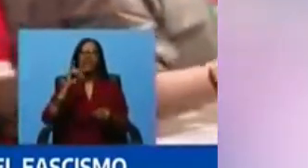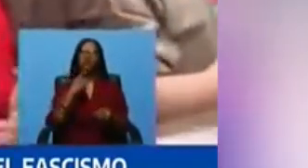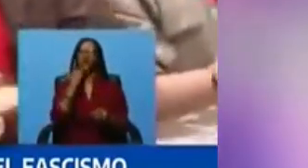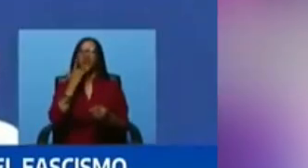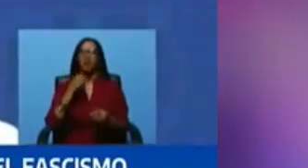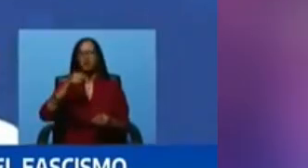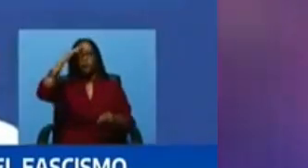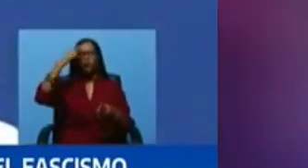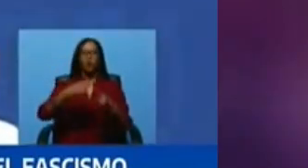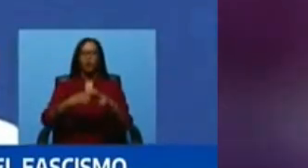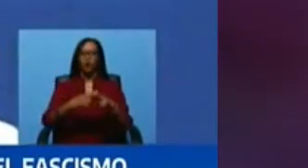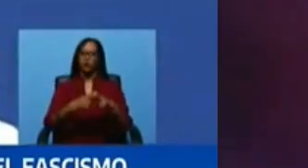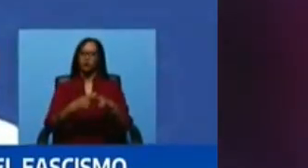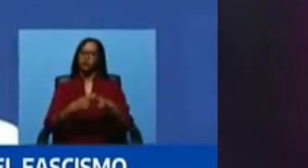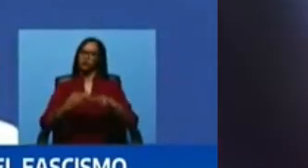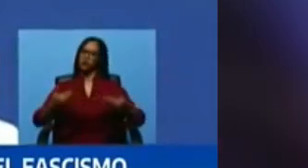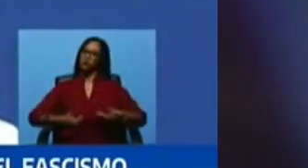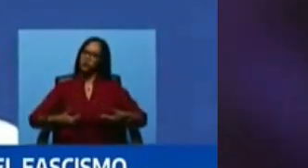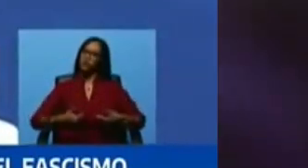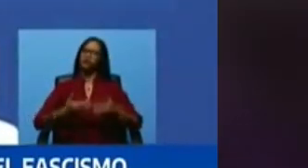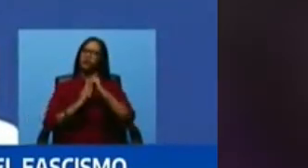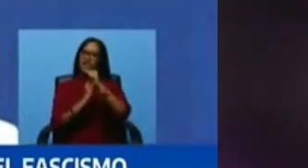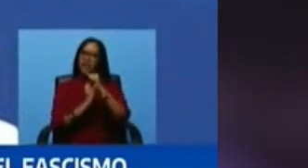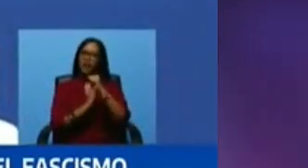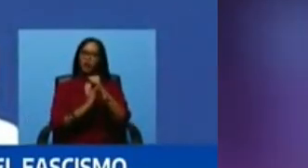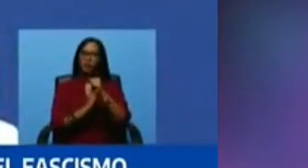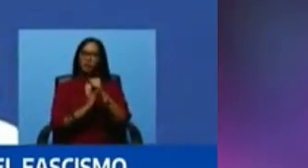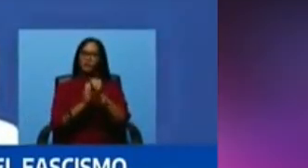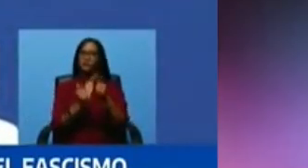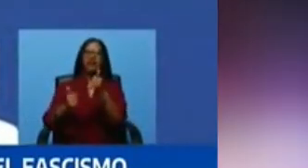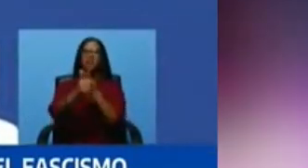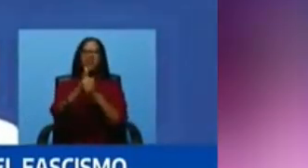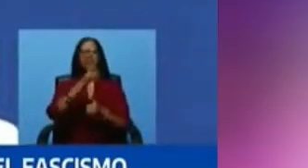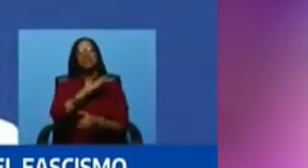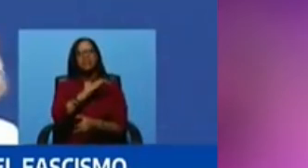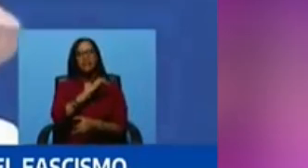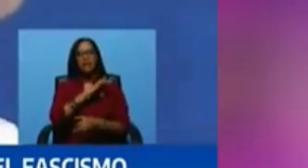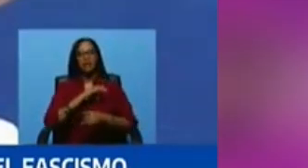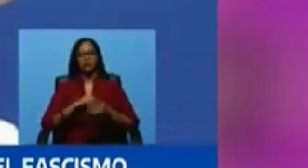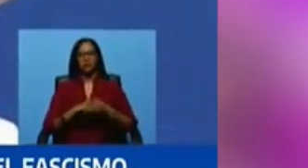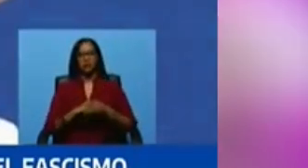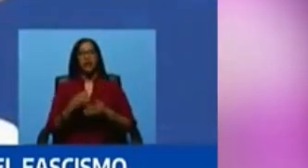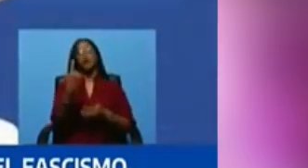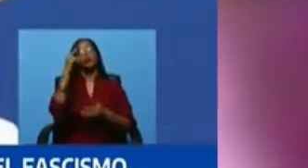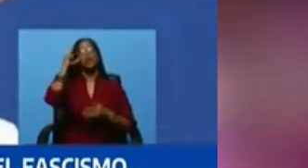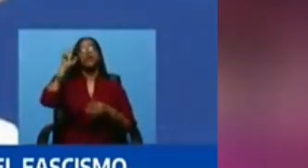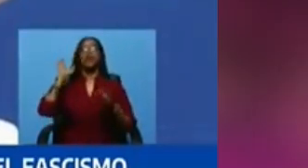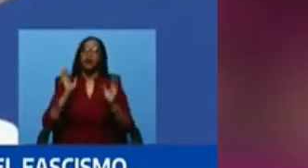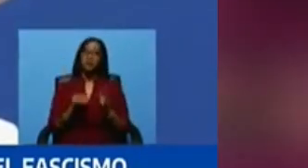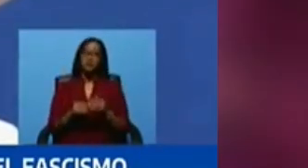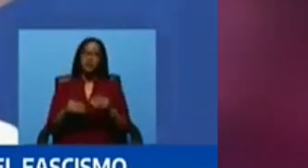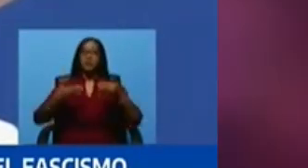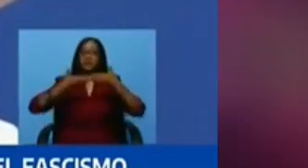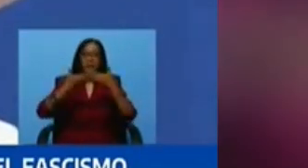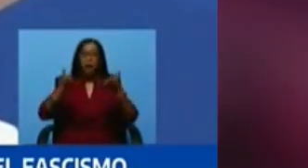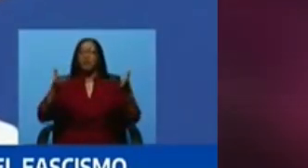su aplomo, con su liderazgo al frente de Chile? Algún día se abrirán las